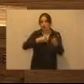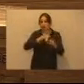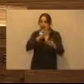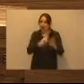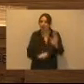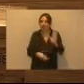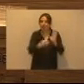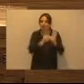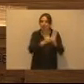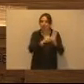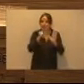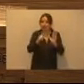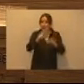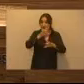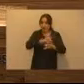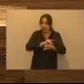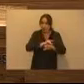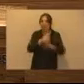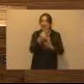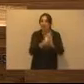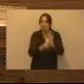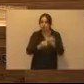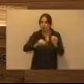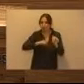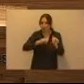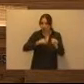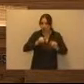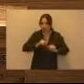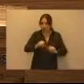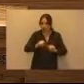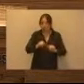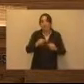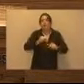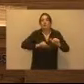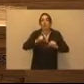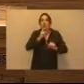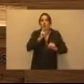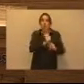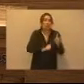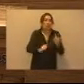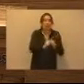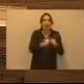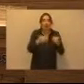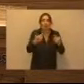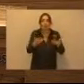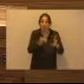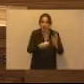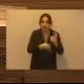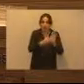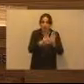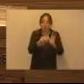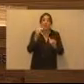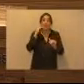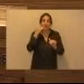el facultativo incluye los datos clínicos básicos de la intervención, la prioridad, en la que figura la fecha